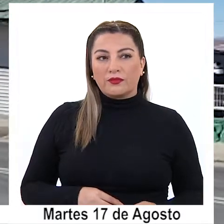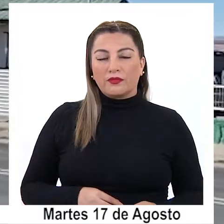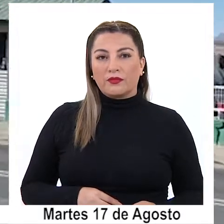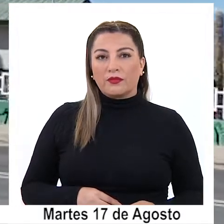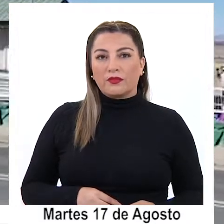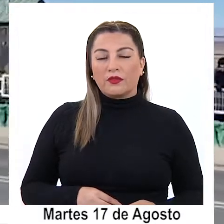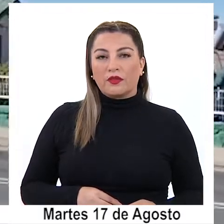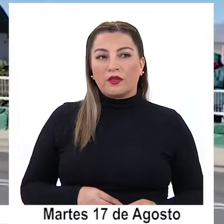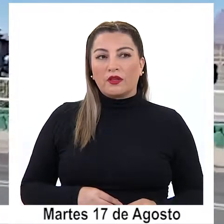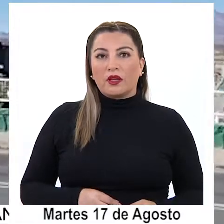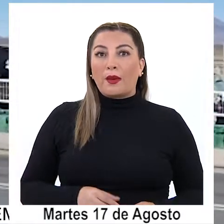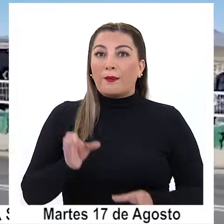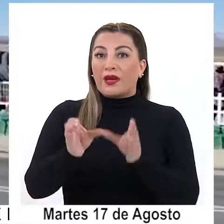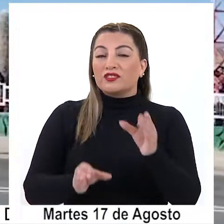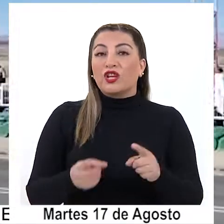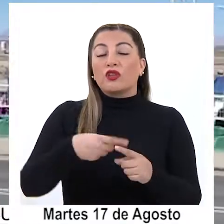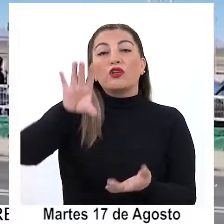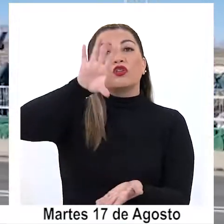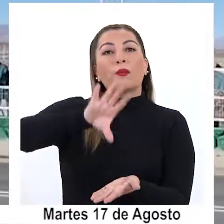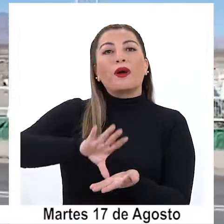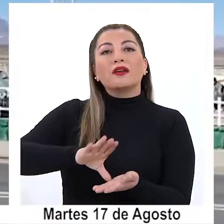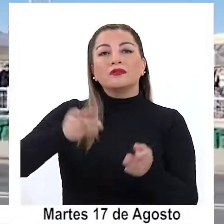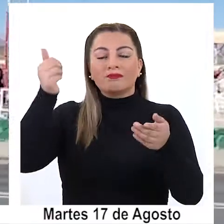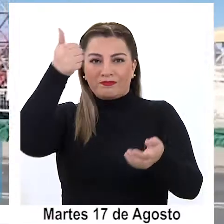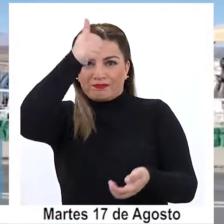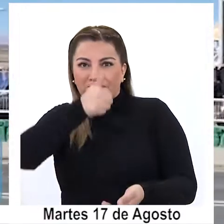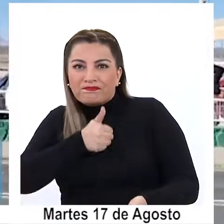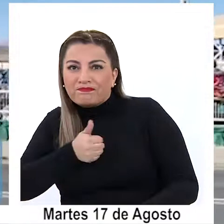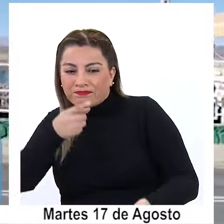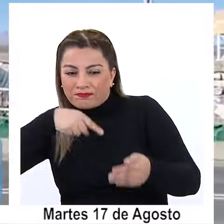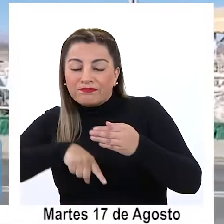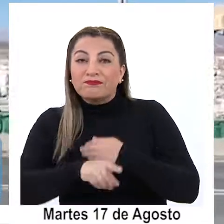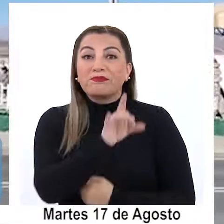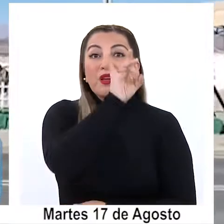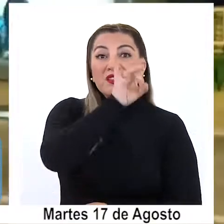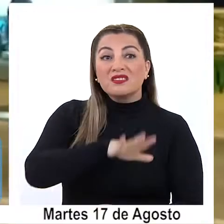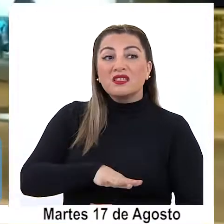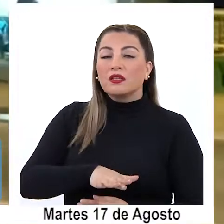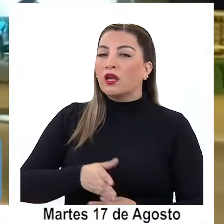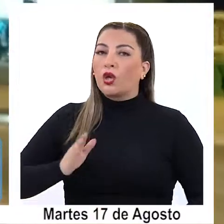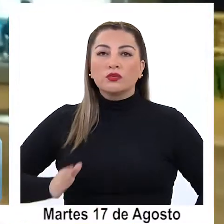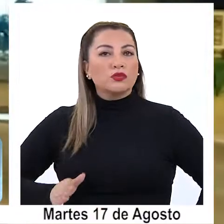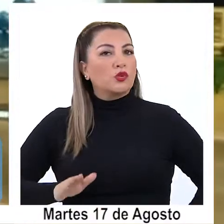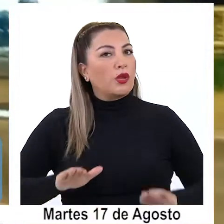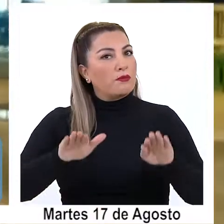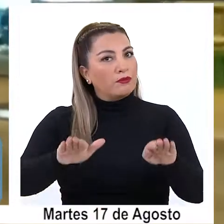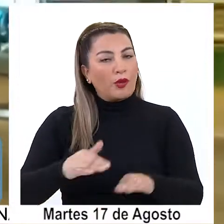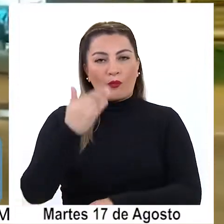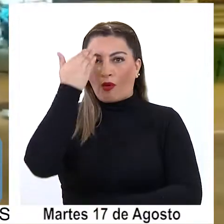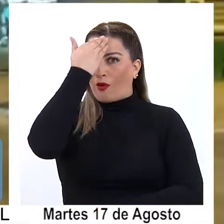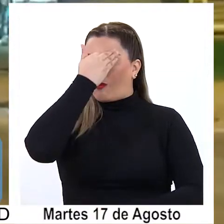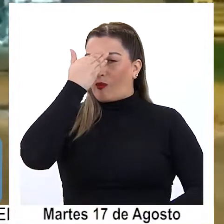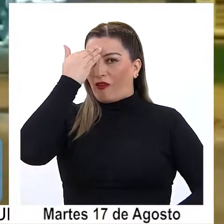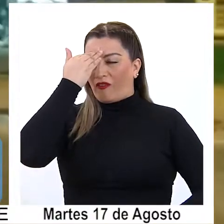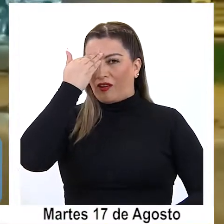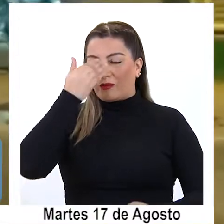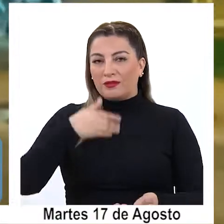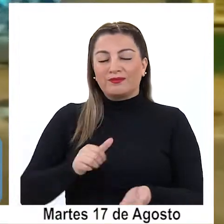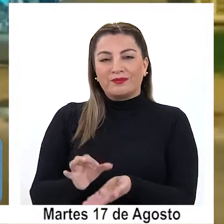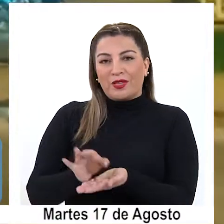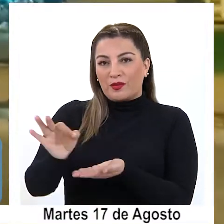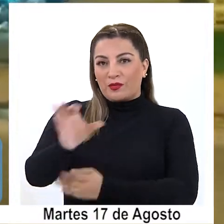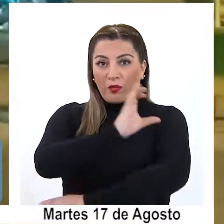La presencia de personas migrantes que ingresaron de manera irregular al país sigue siendo una problemática en la comuna fronteriza